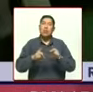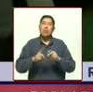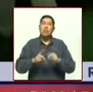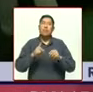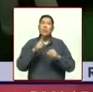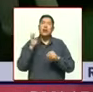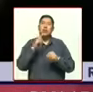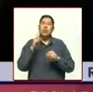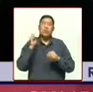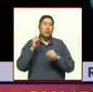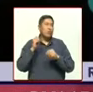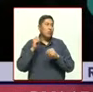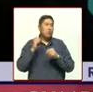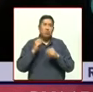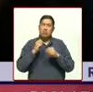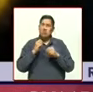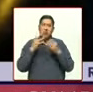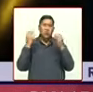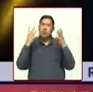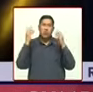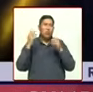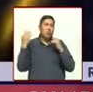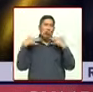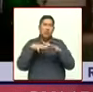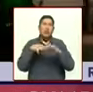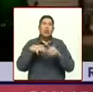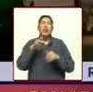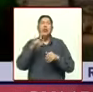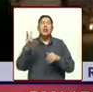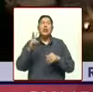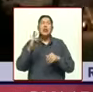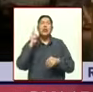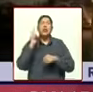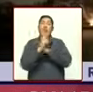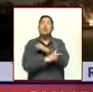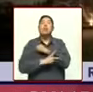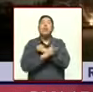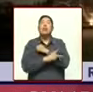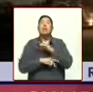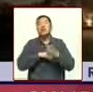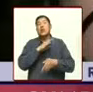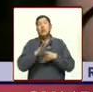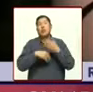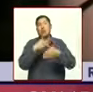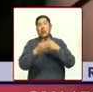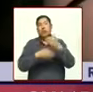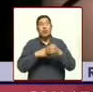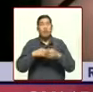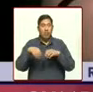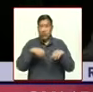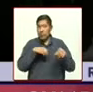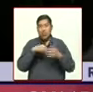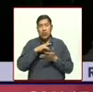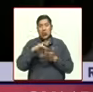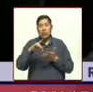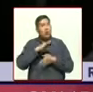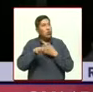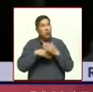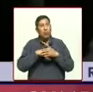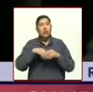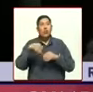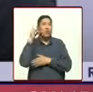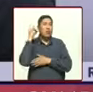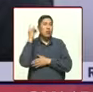los cientos de miles de visitantes para aprovechar estos 32 países y todo el potencial productivo, agropecuario, empresarial de todos los